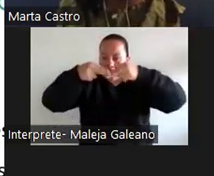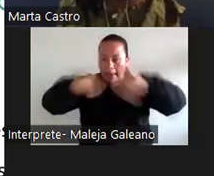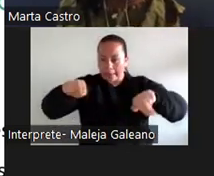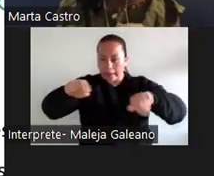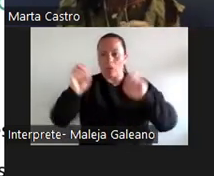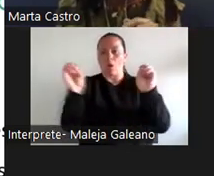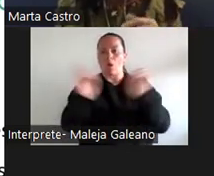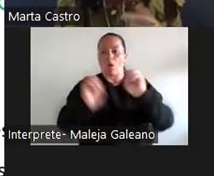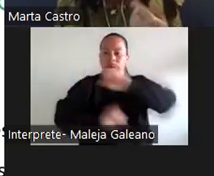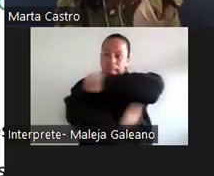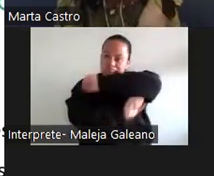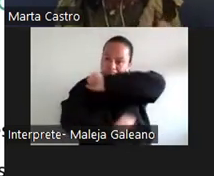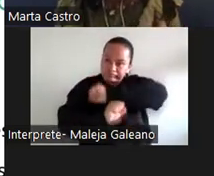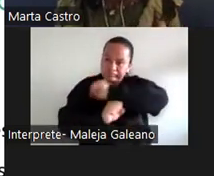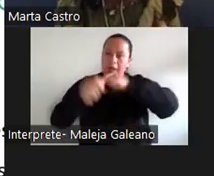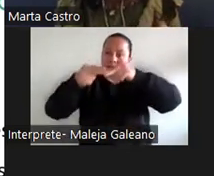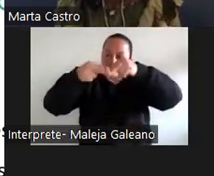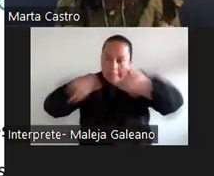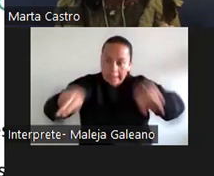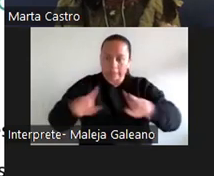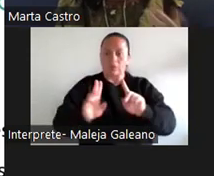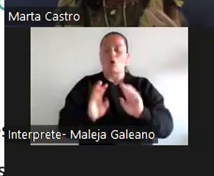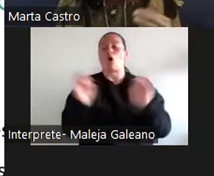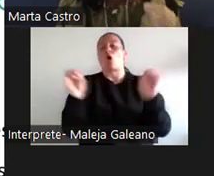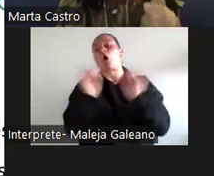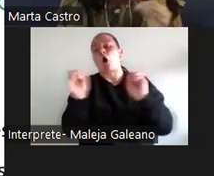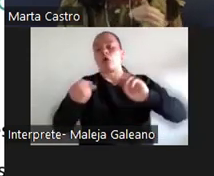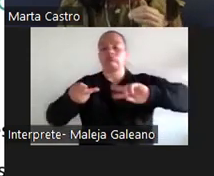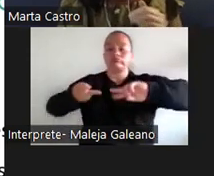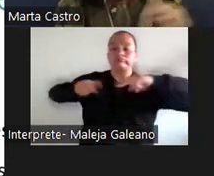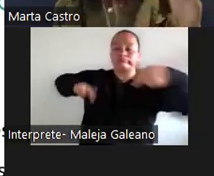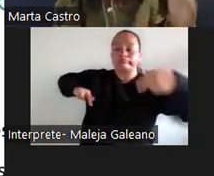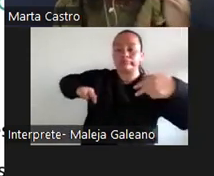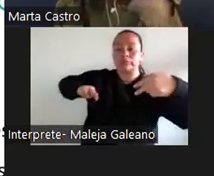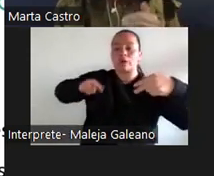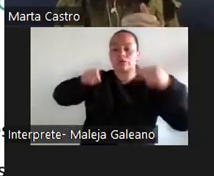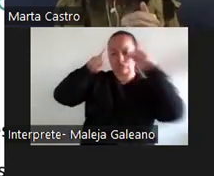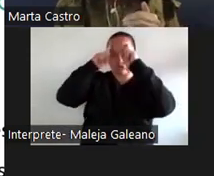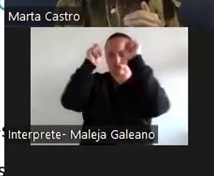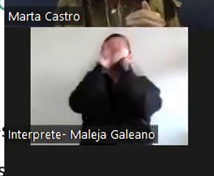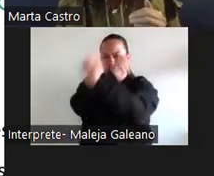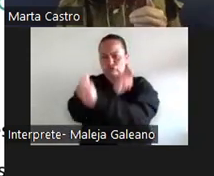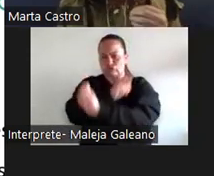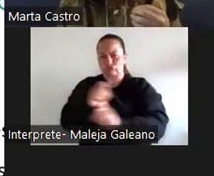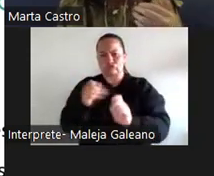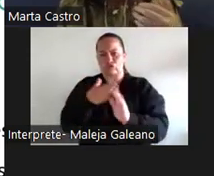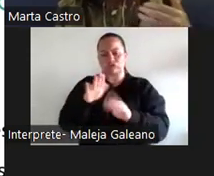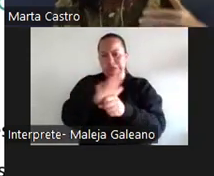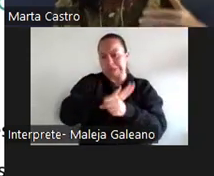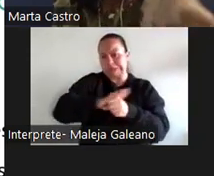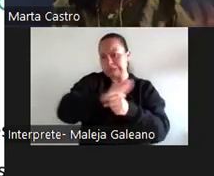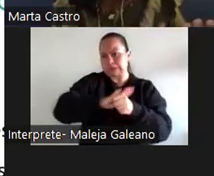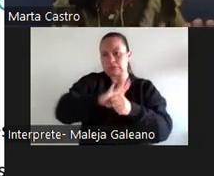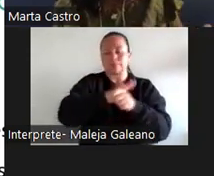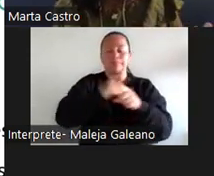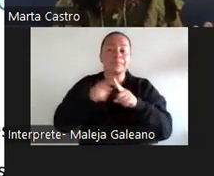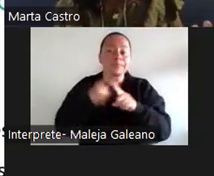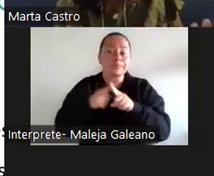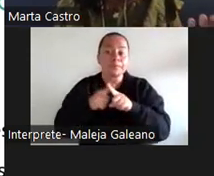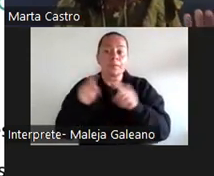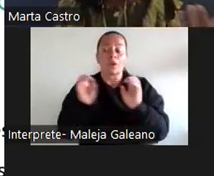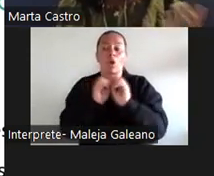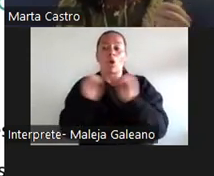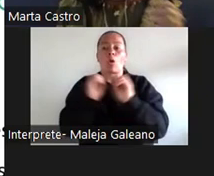brechas de género o si por el contrario simplemente lo analiza en el caso a caso y trata de despojarlo un